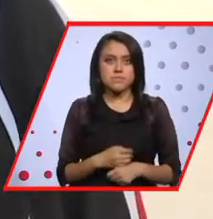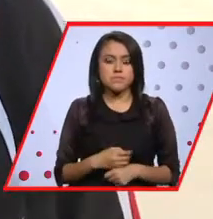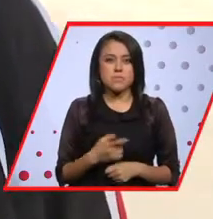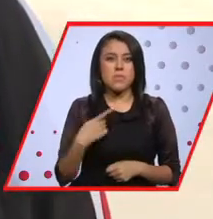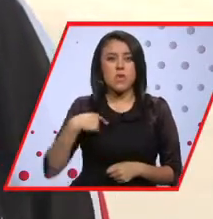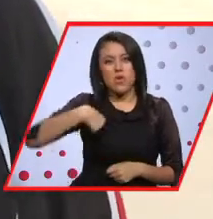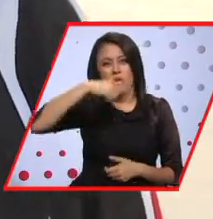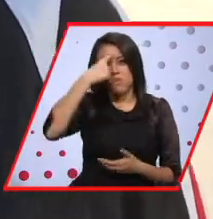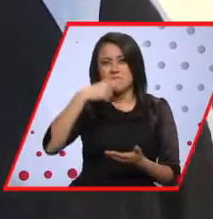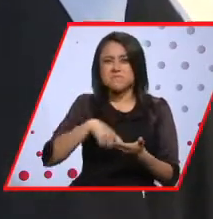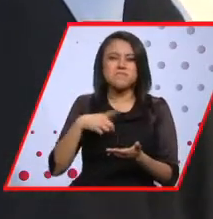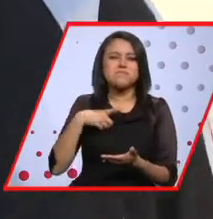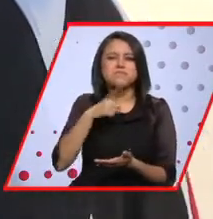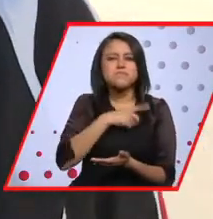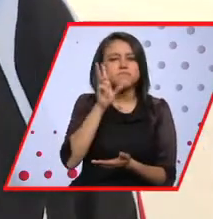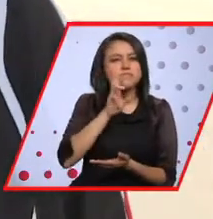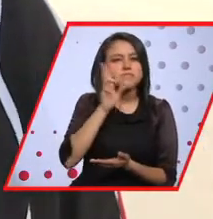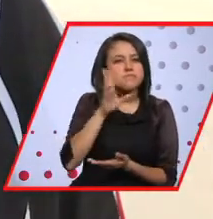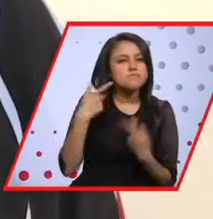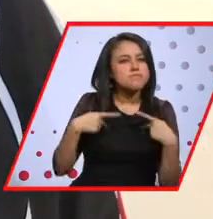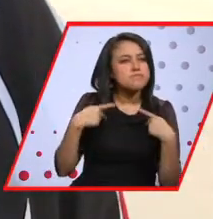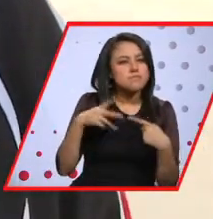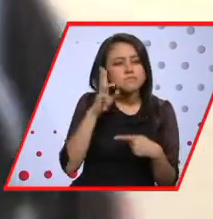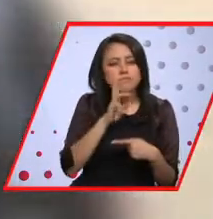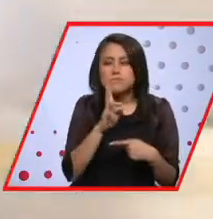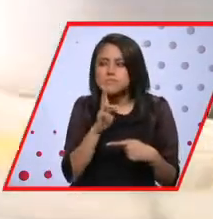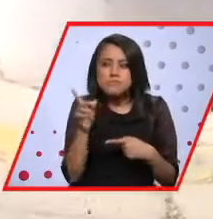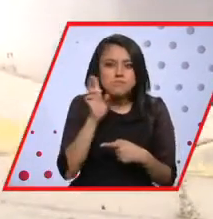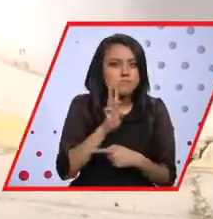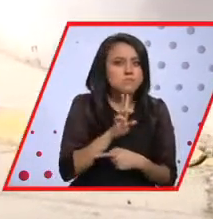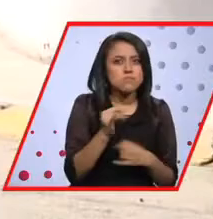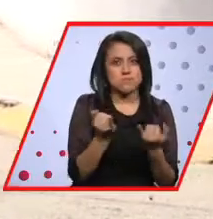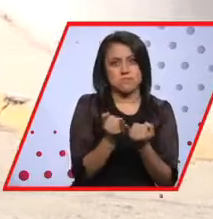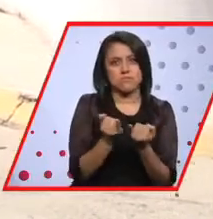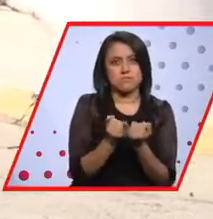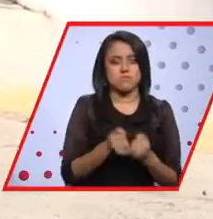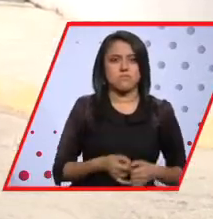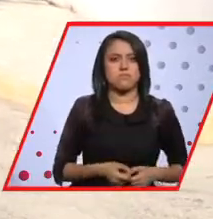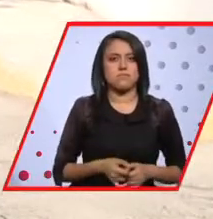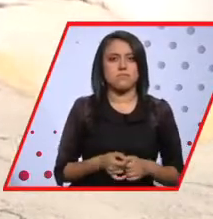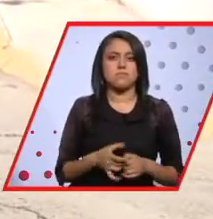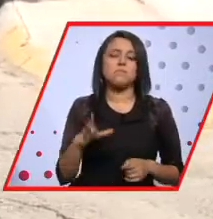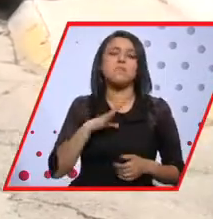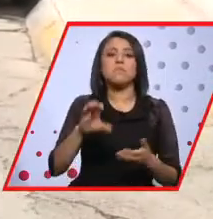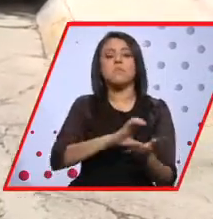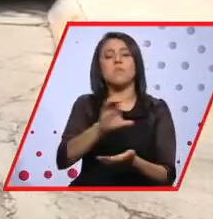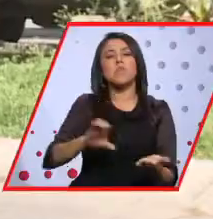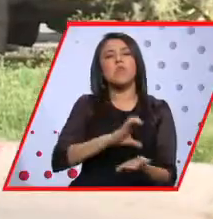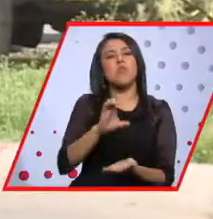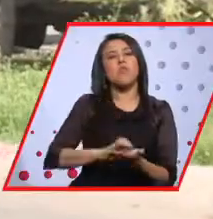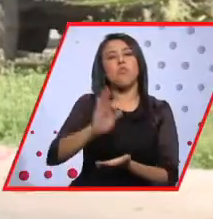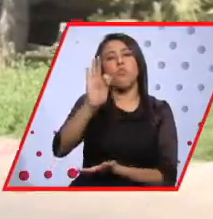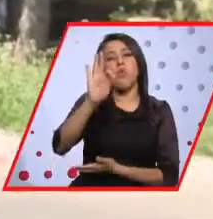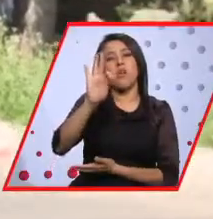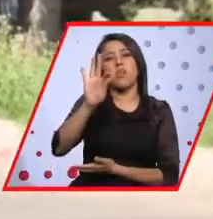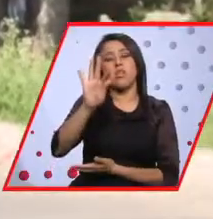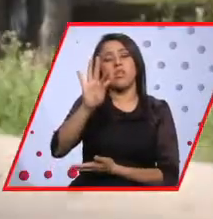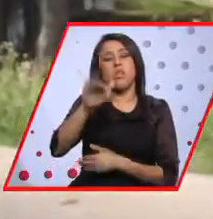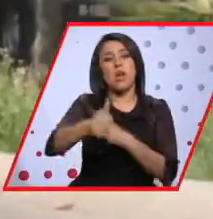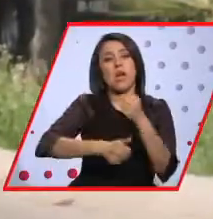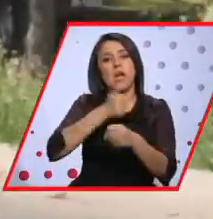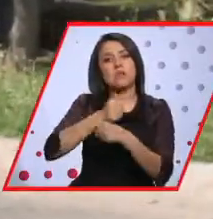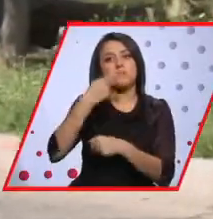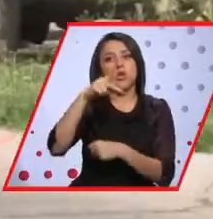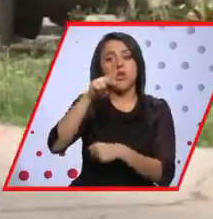haber alguna vigilancia de los delincuentes. La colonia tiene 40 años, pero dicen que desde hace un